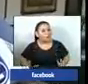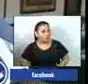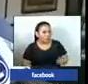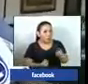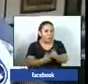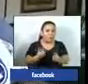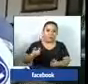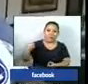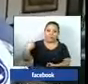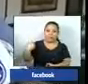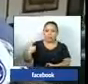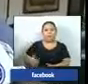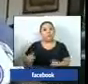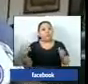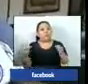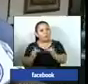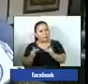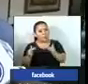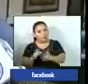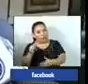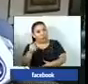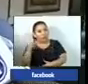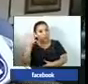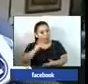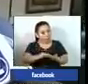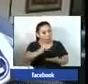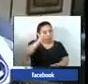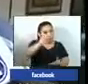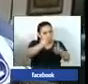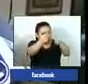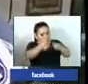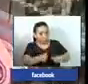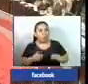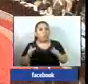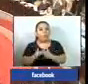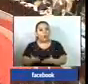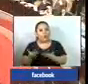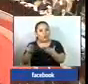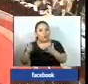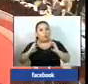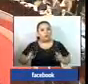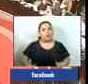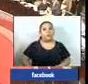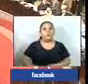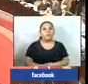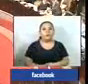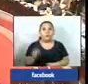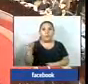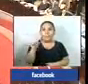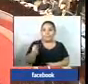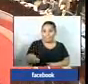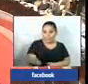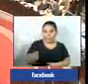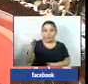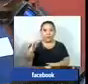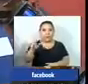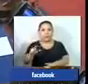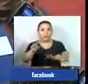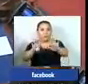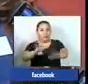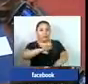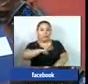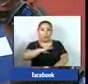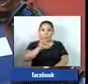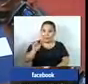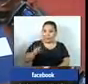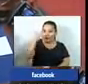no obstante que hoy es mayor la cantidad debemos dárselos también a esto se espera que este miércoles 9 de septiembre fecha en la que